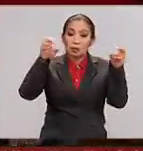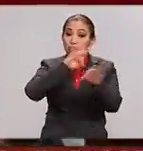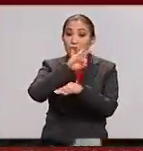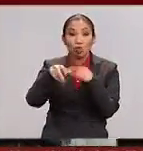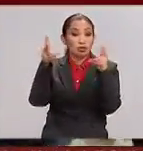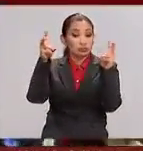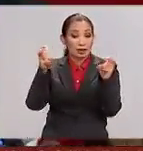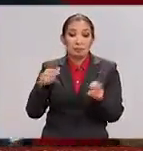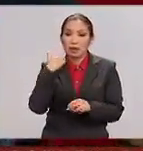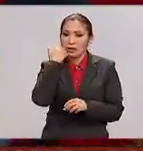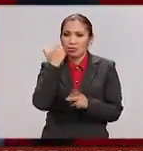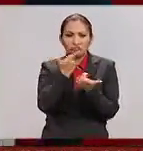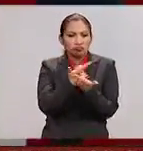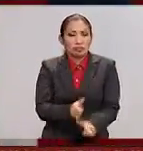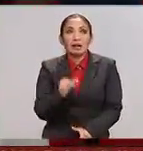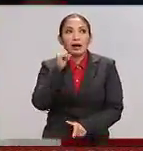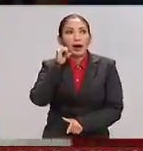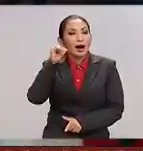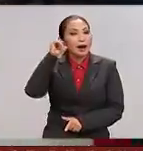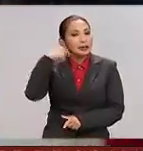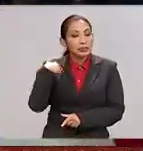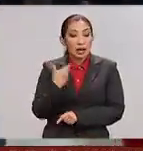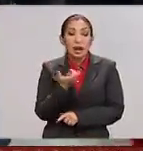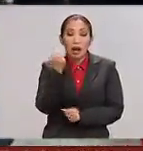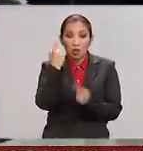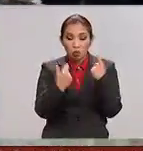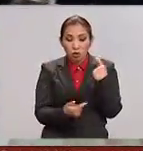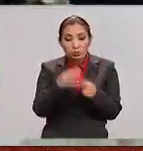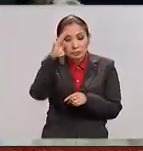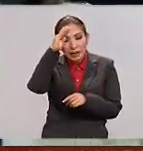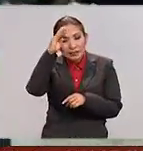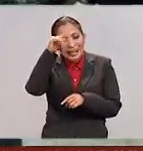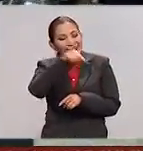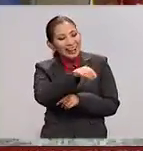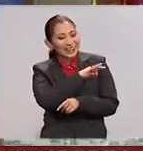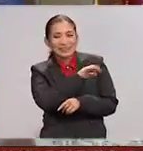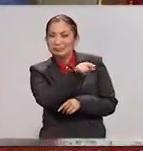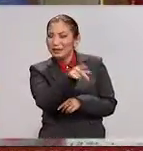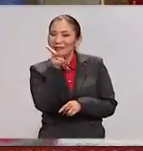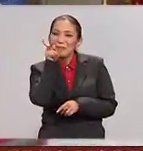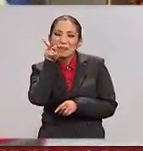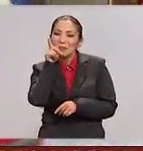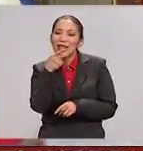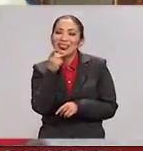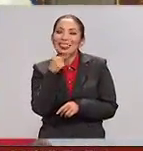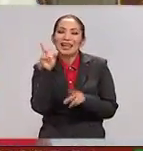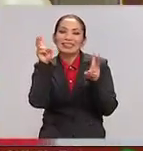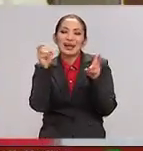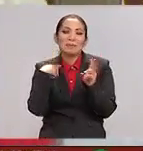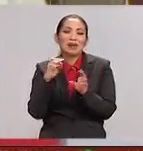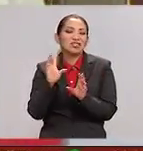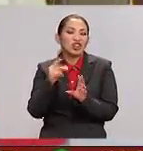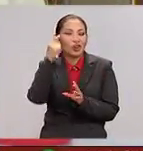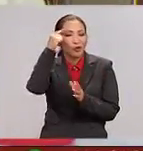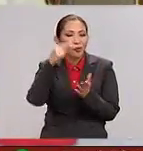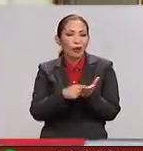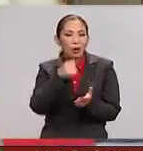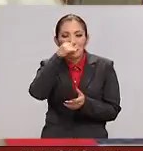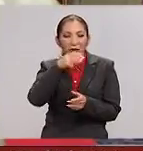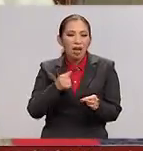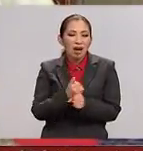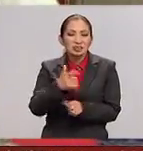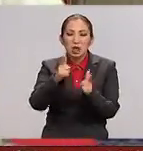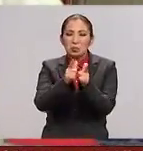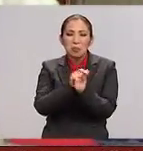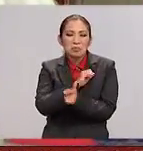los asuntos que quiso. Incluso ayer, si algunos pensaban que él podía no tocar ciertos temas referidos a la violencia, al